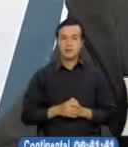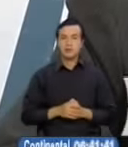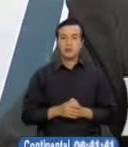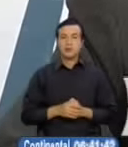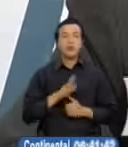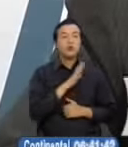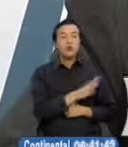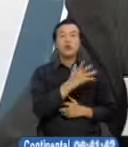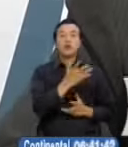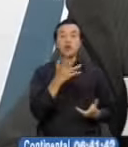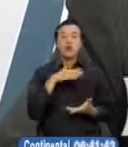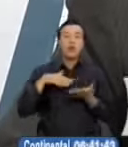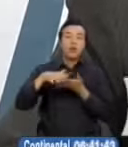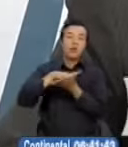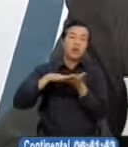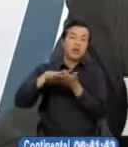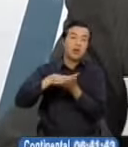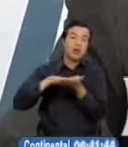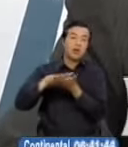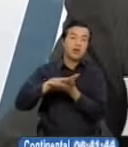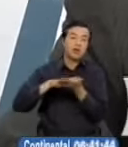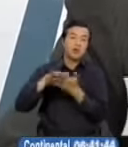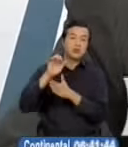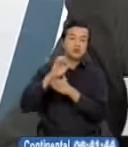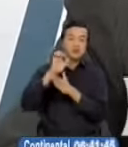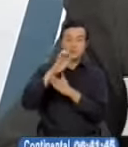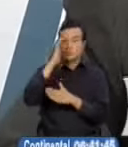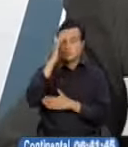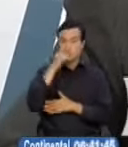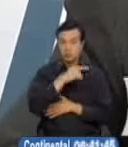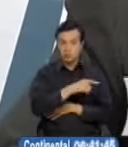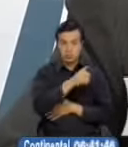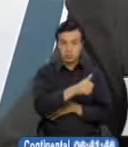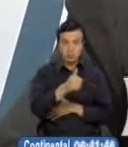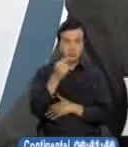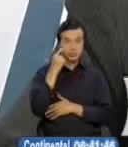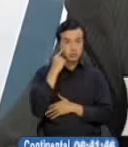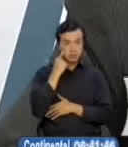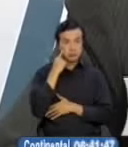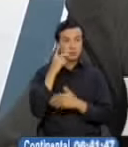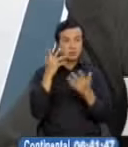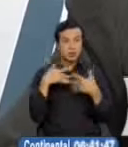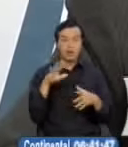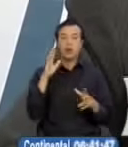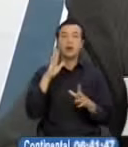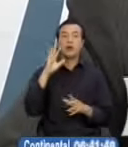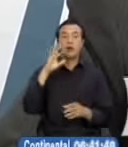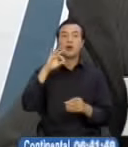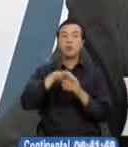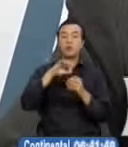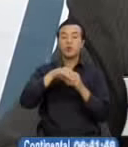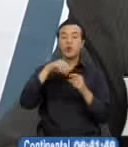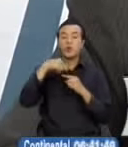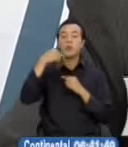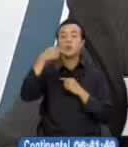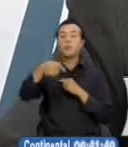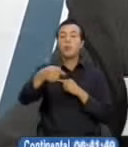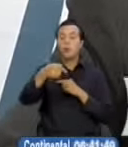es caotizar al país para ver si de esa forma logran votos para la próxima